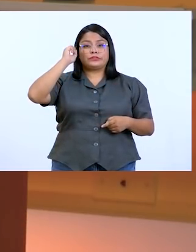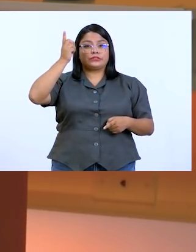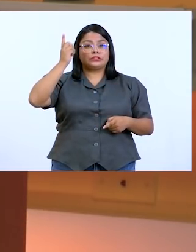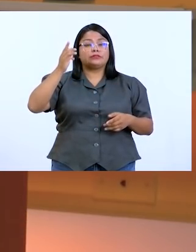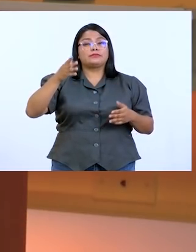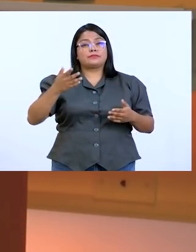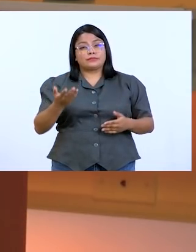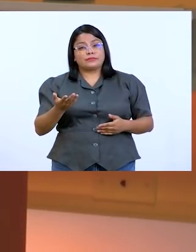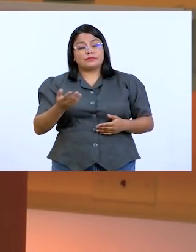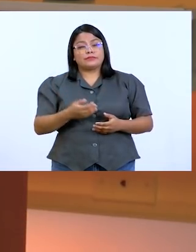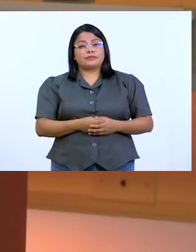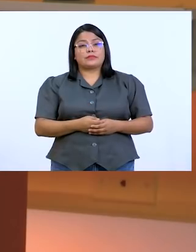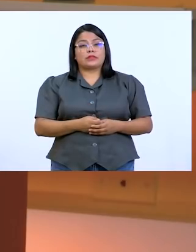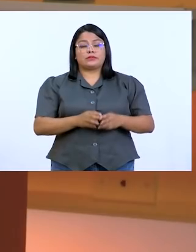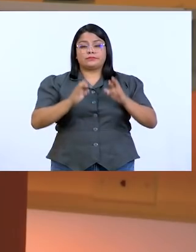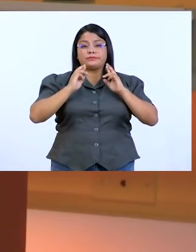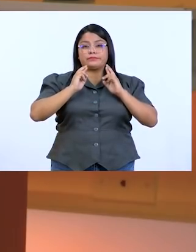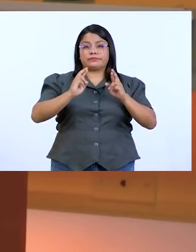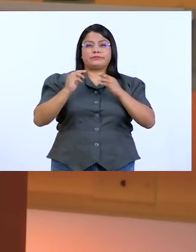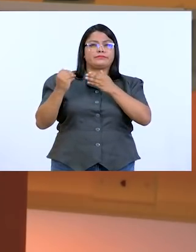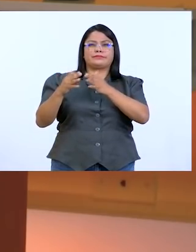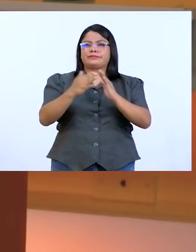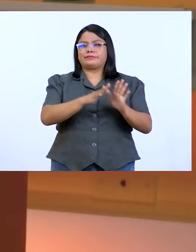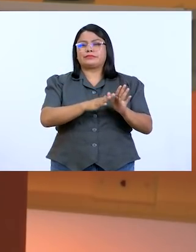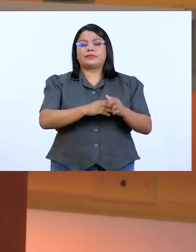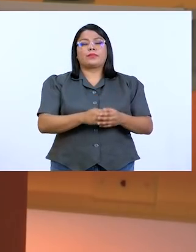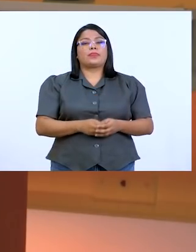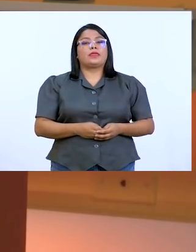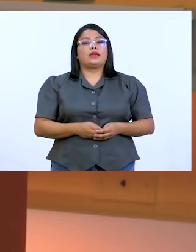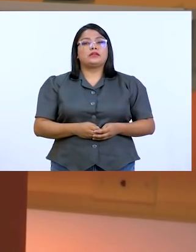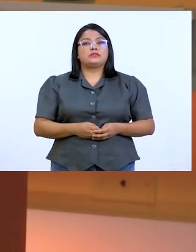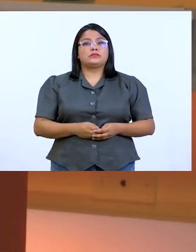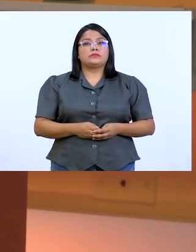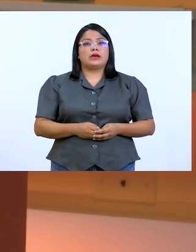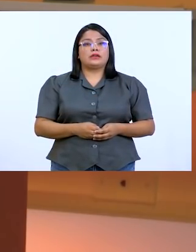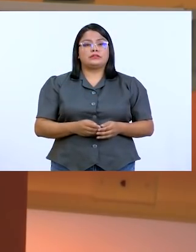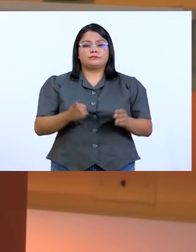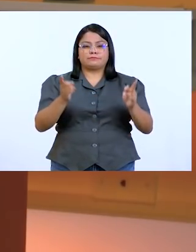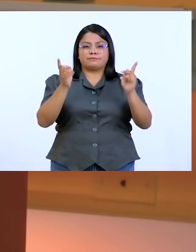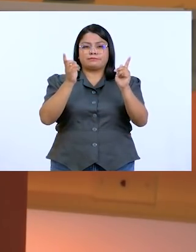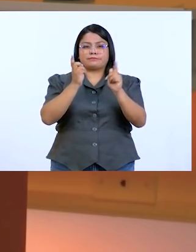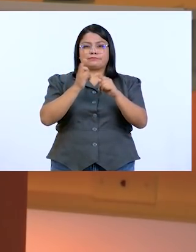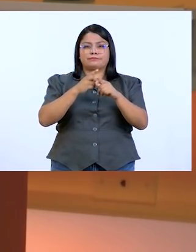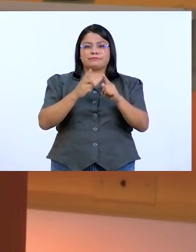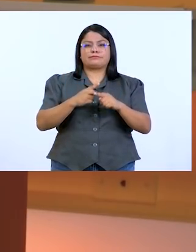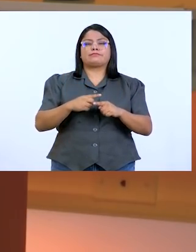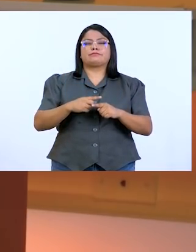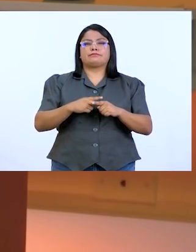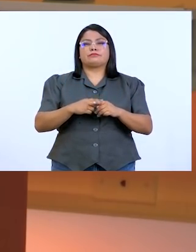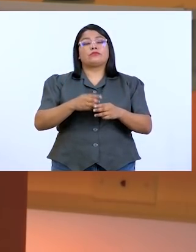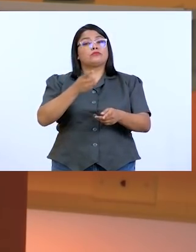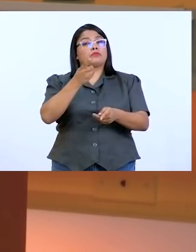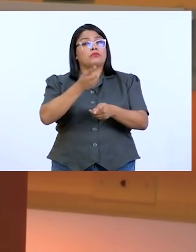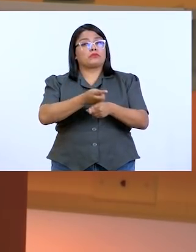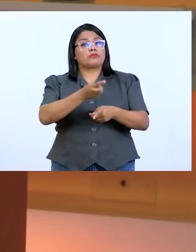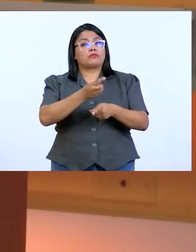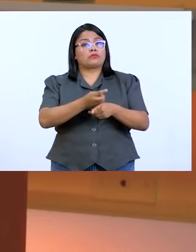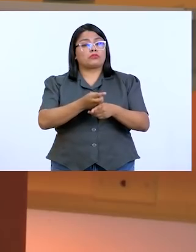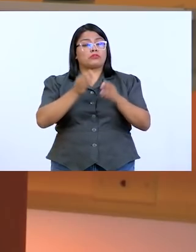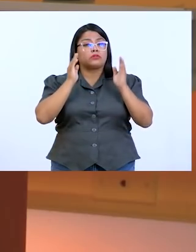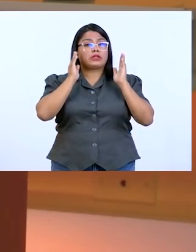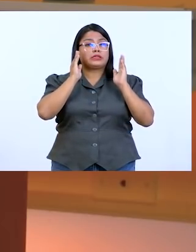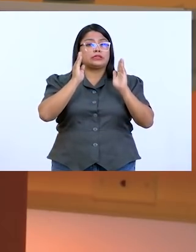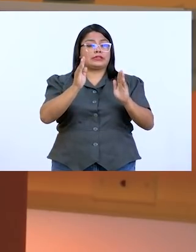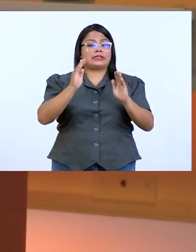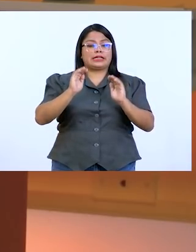como docentes es, ante todo, responder a esa diversidad, haciendo las adecuaciones o ajustes pertinentes